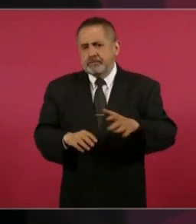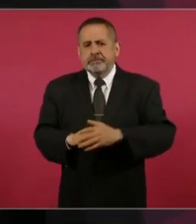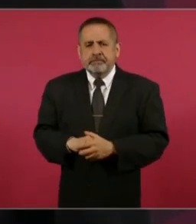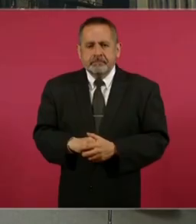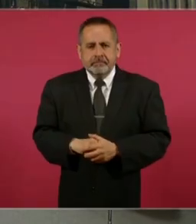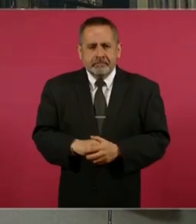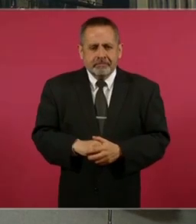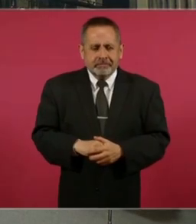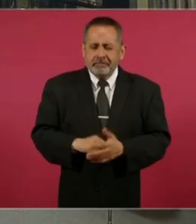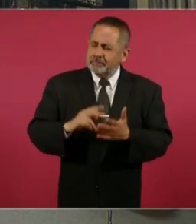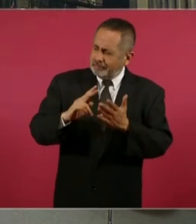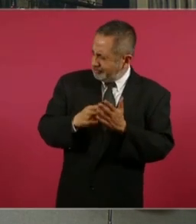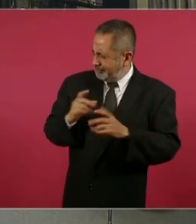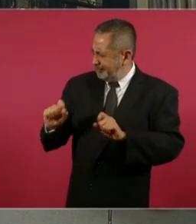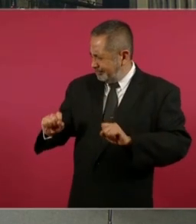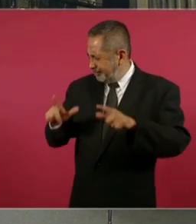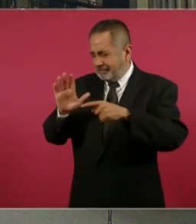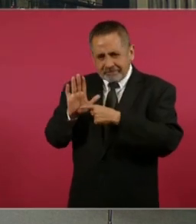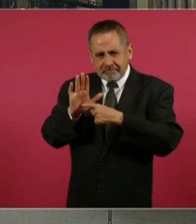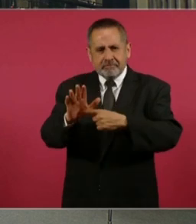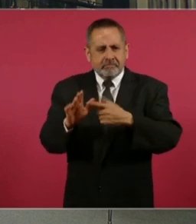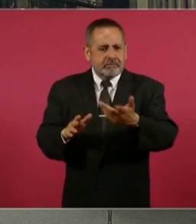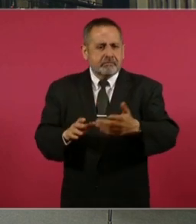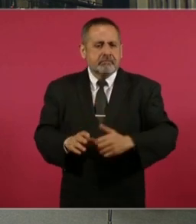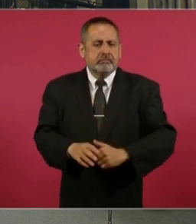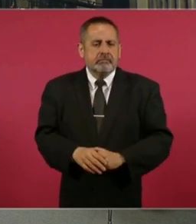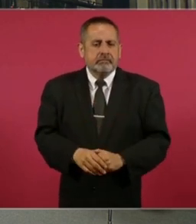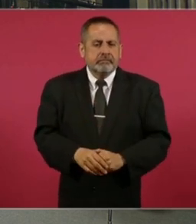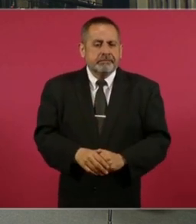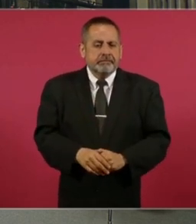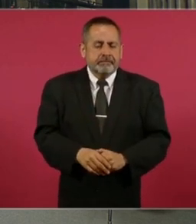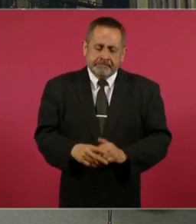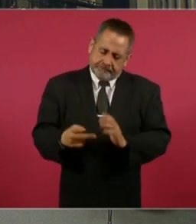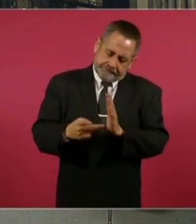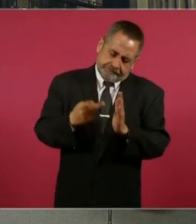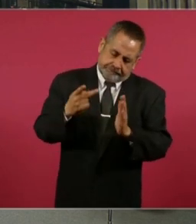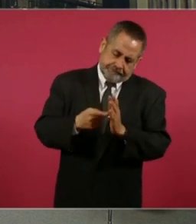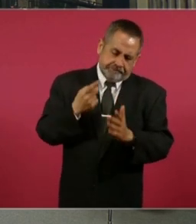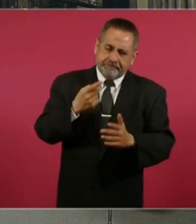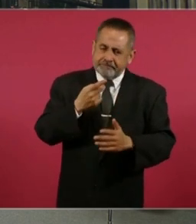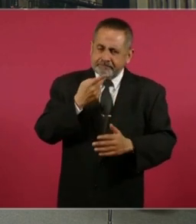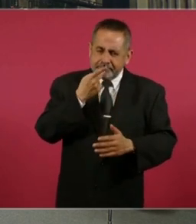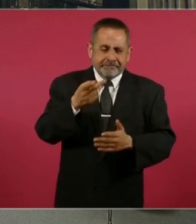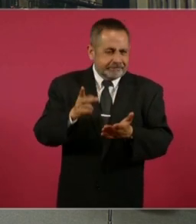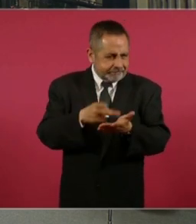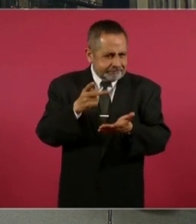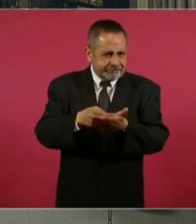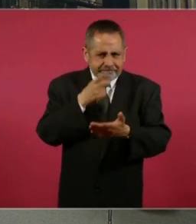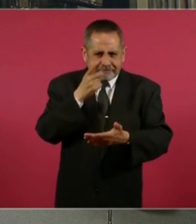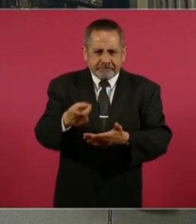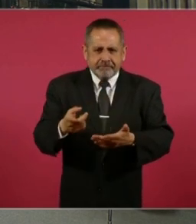otra vez Es que ya lo he dicho muchas veces